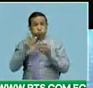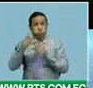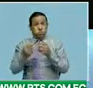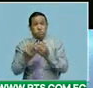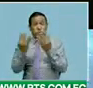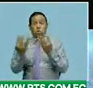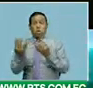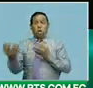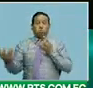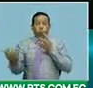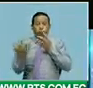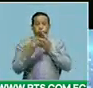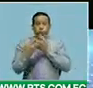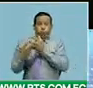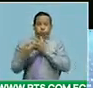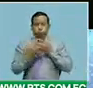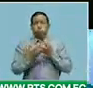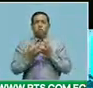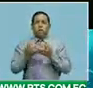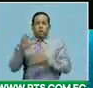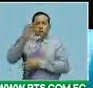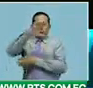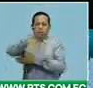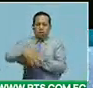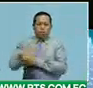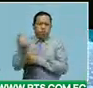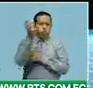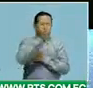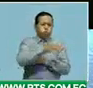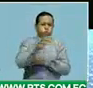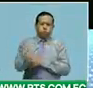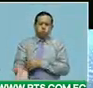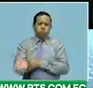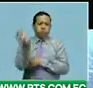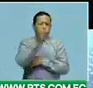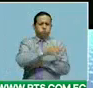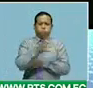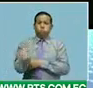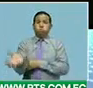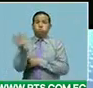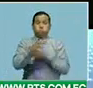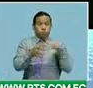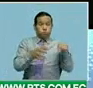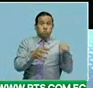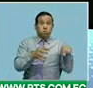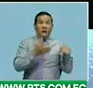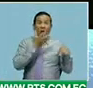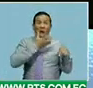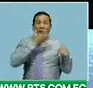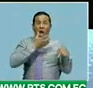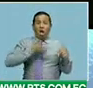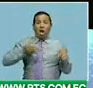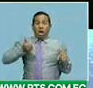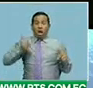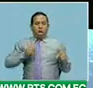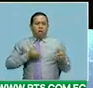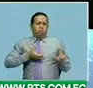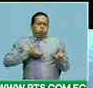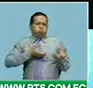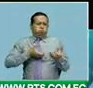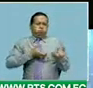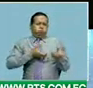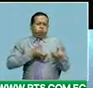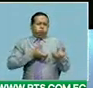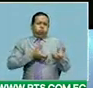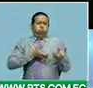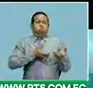las gallinetas, a mover el material, a tirarlo encima, los bomberos por otro lado con agua, para ir cerrando en este caso el segundo incendio, porque el primer